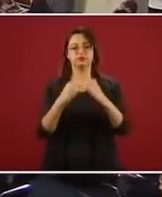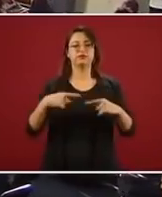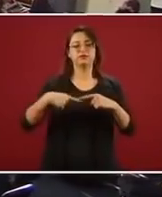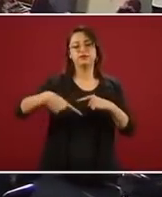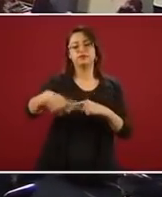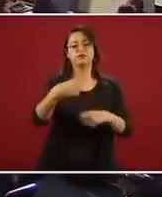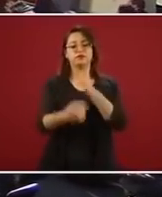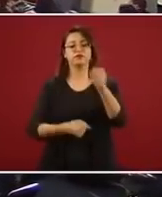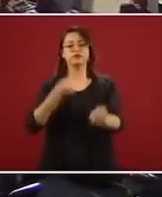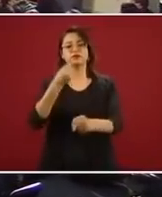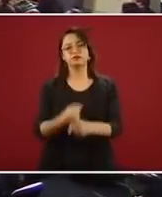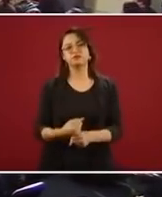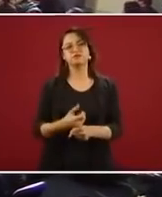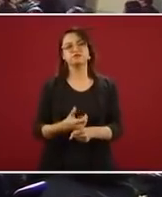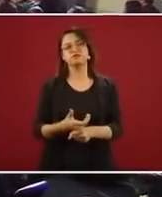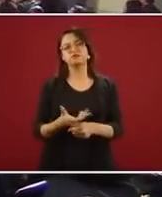año, calculo,